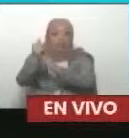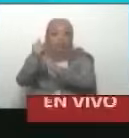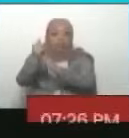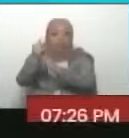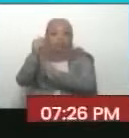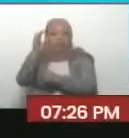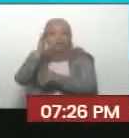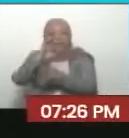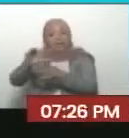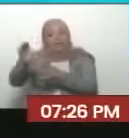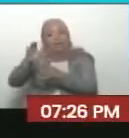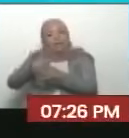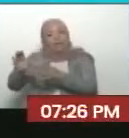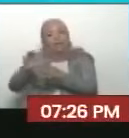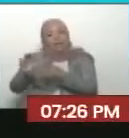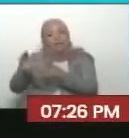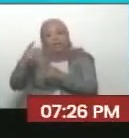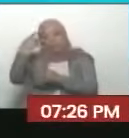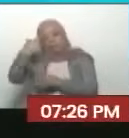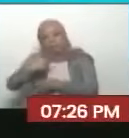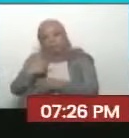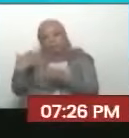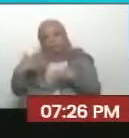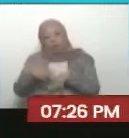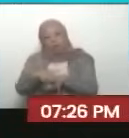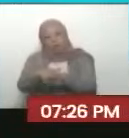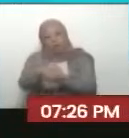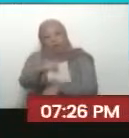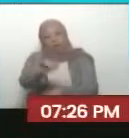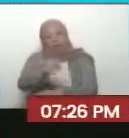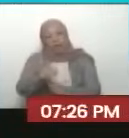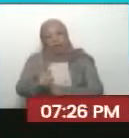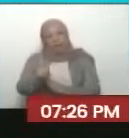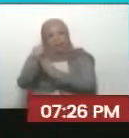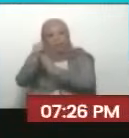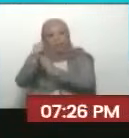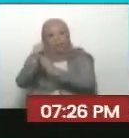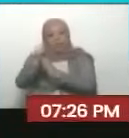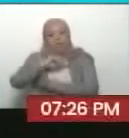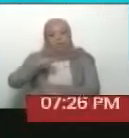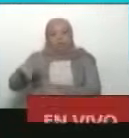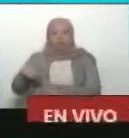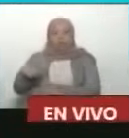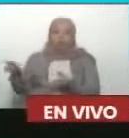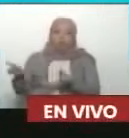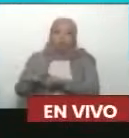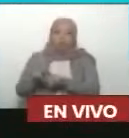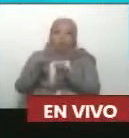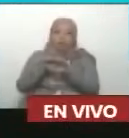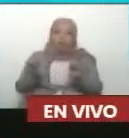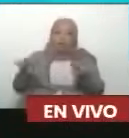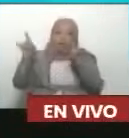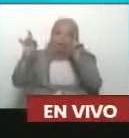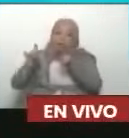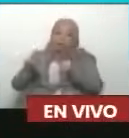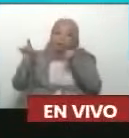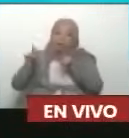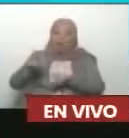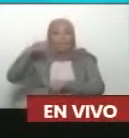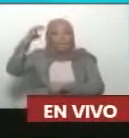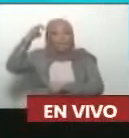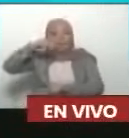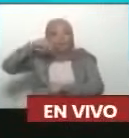Del carácter integral del liderazgo. Y que nosotros tenemos que ser como líderes, educadores,